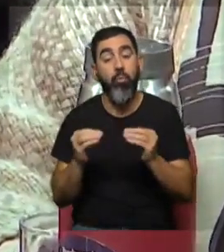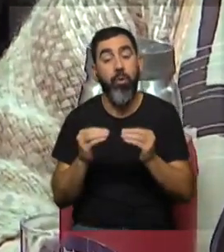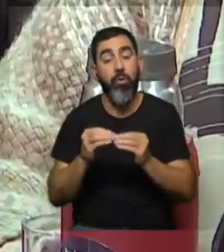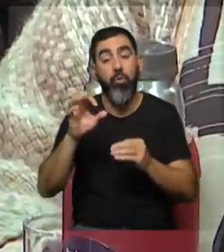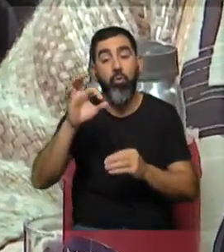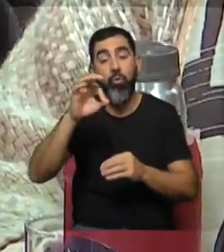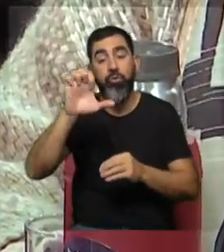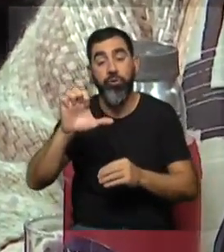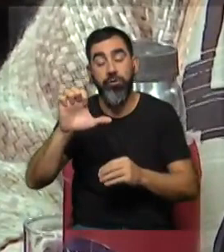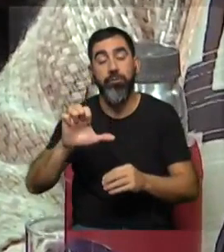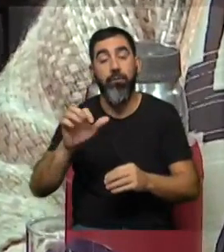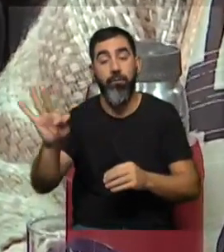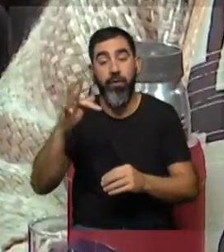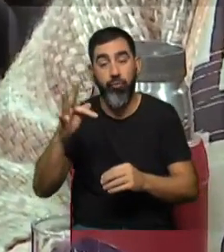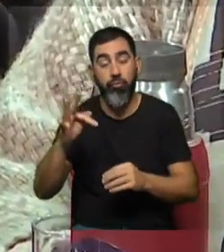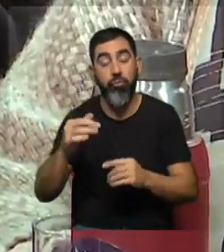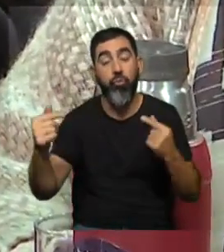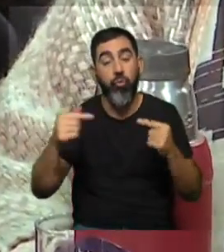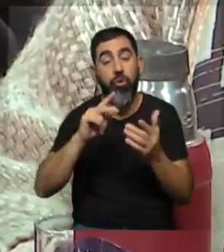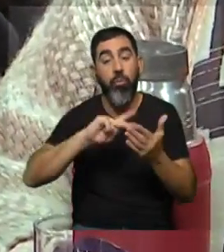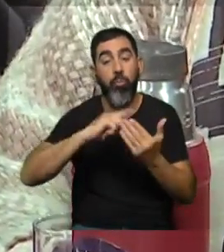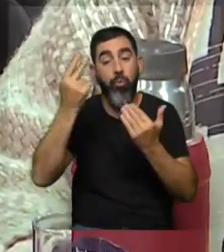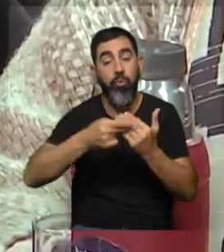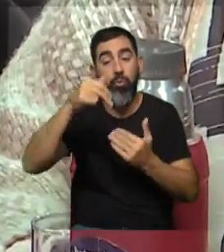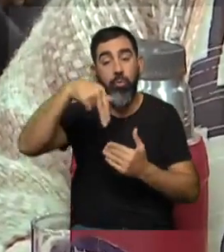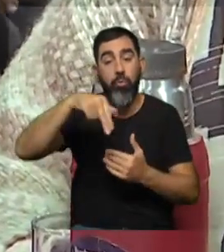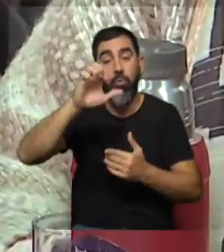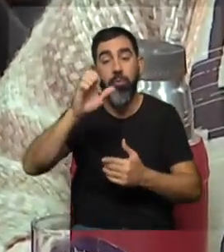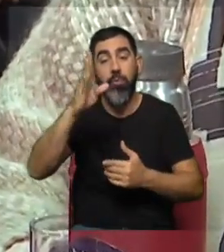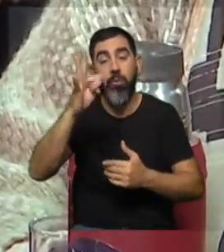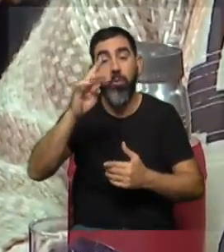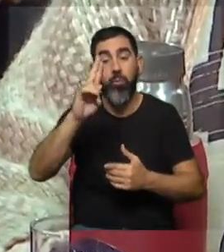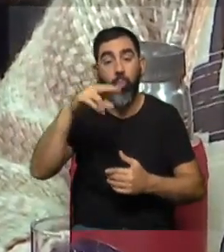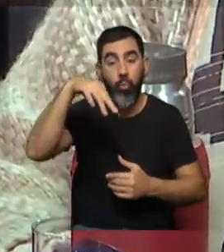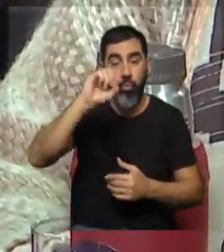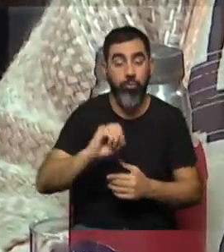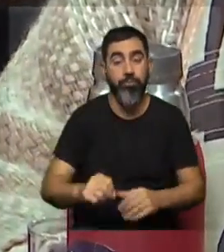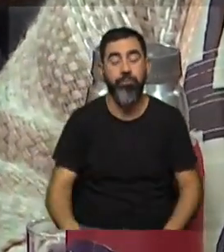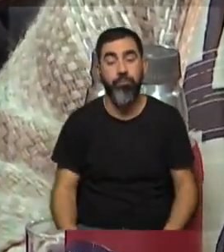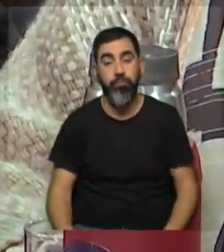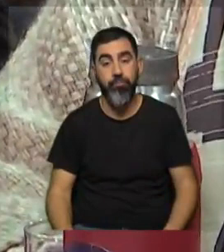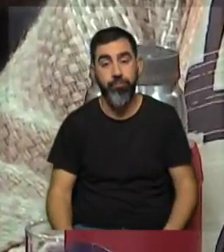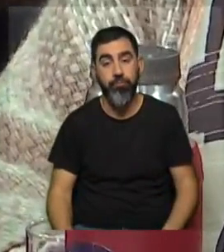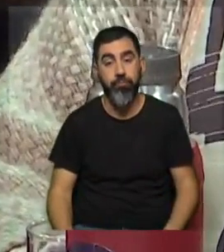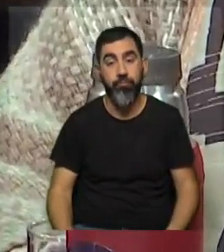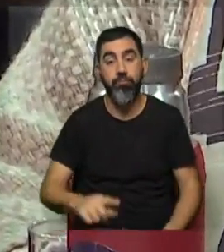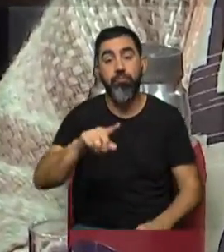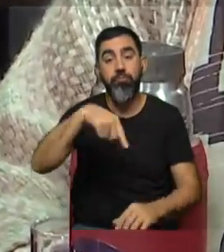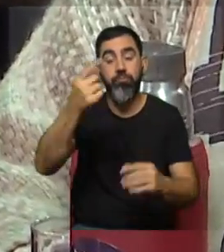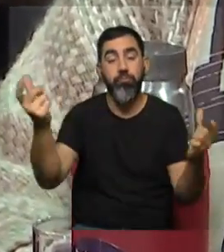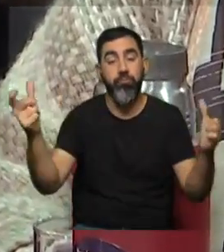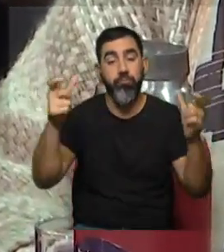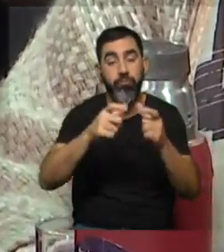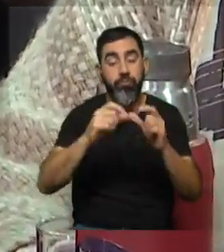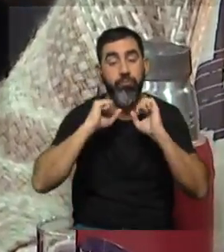de fose contra el proyecto Neptuno este cuestión que en las próximas reuniones del